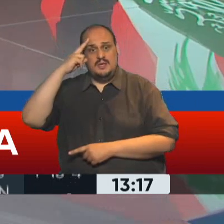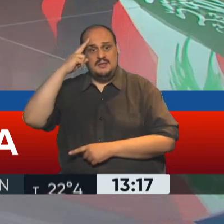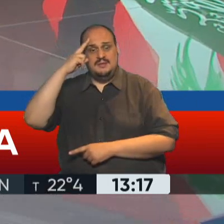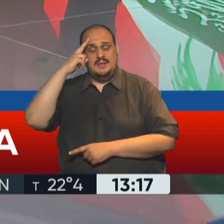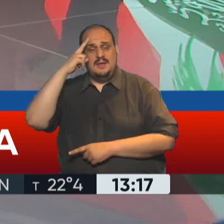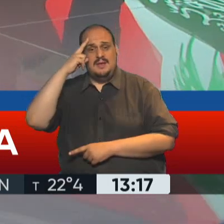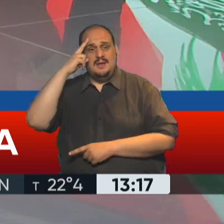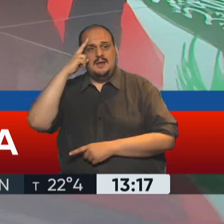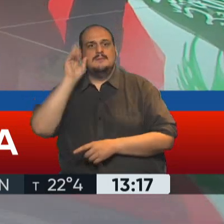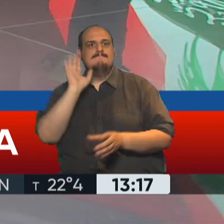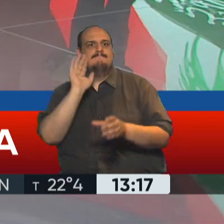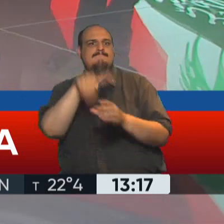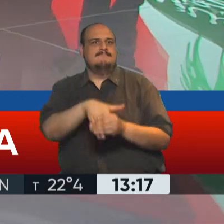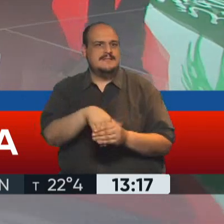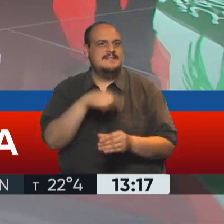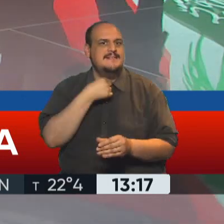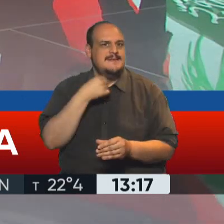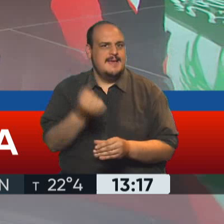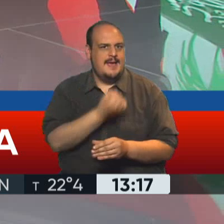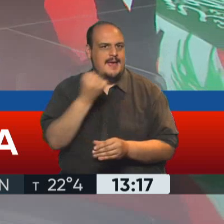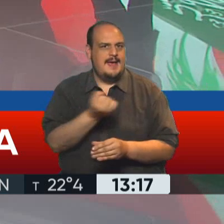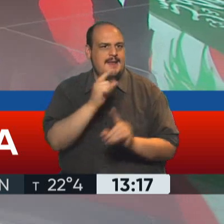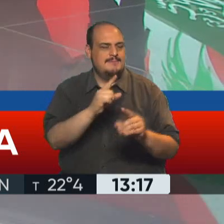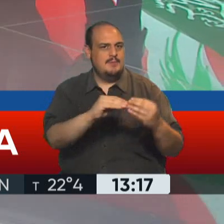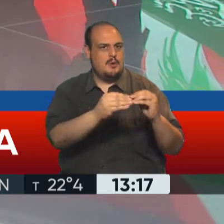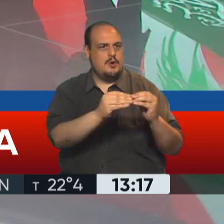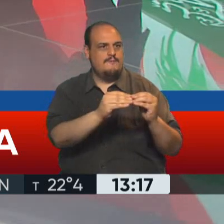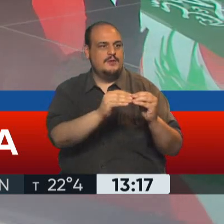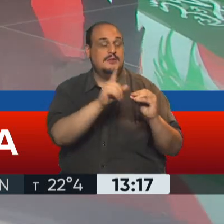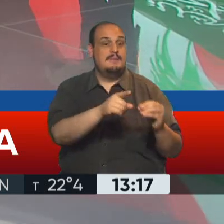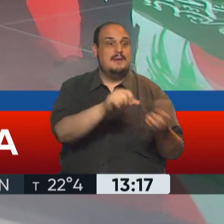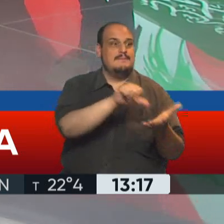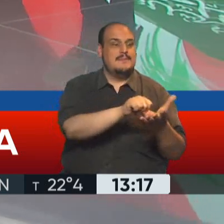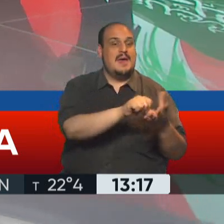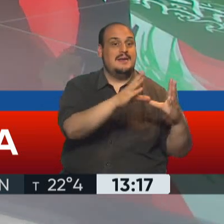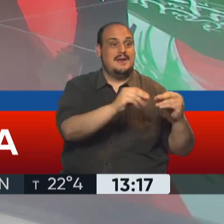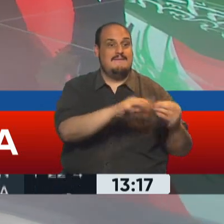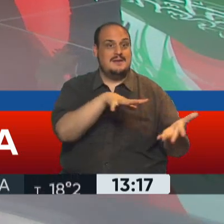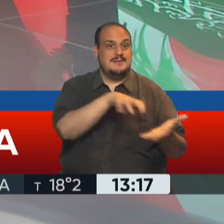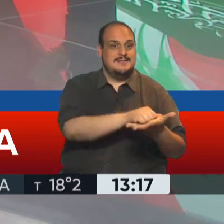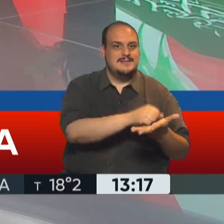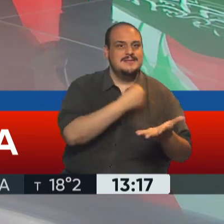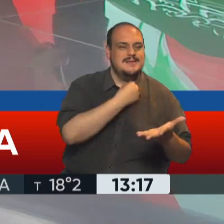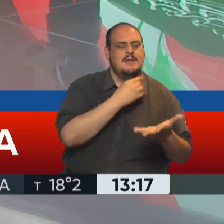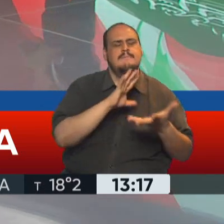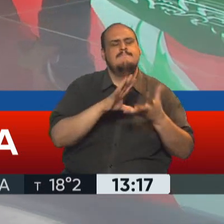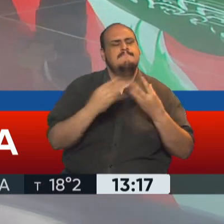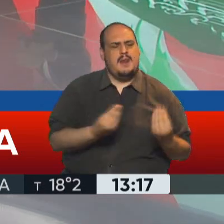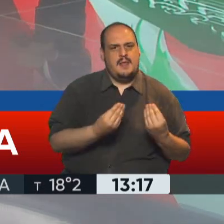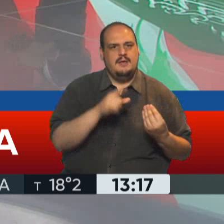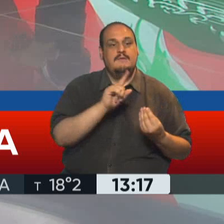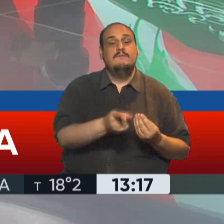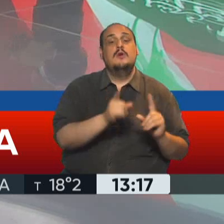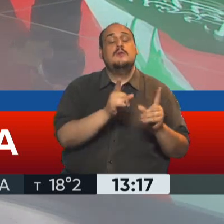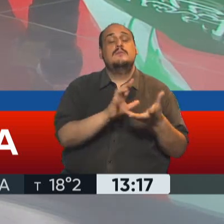intenta incidir dentro de ese conflicto y dentro del territorio del Líbano, justamente para tratar de evitar la